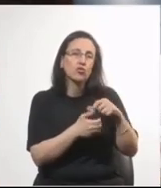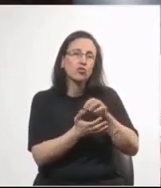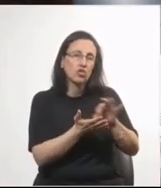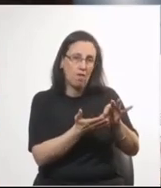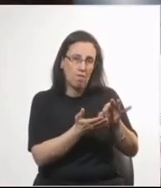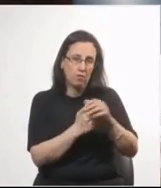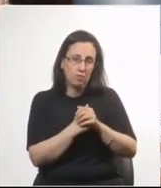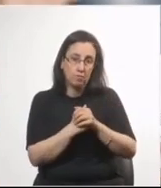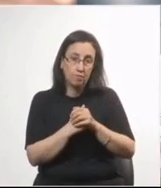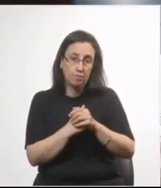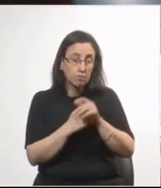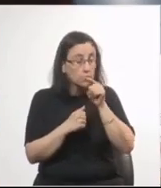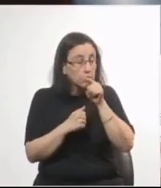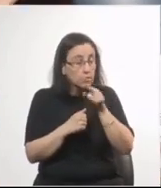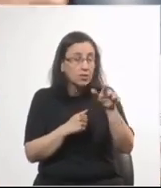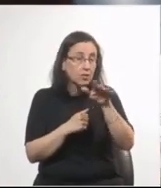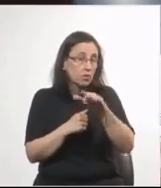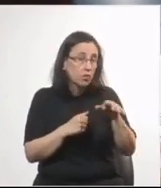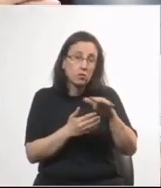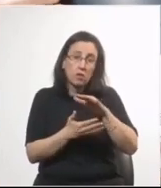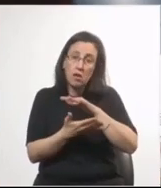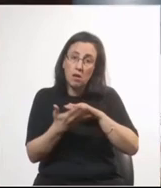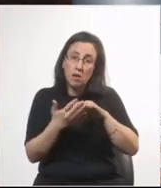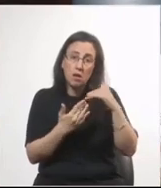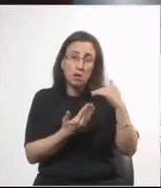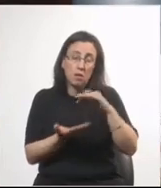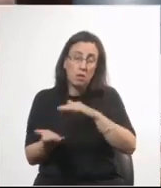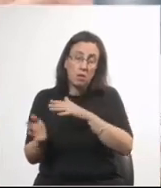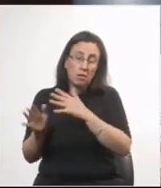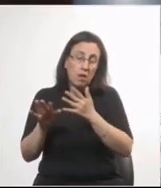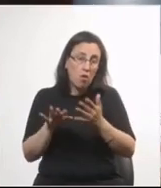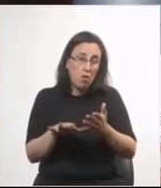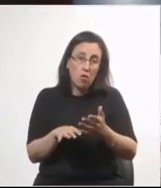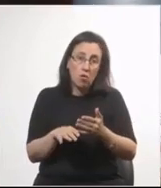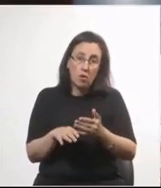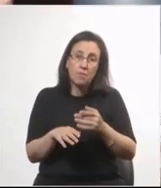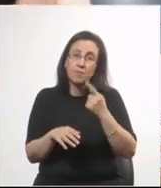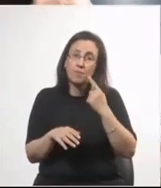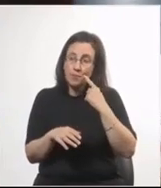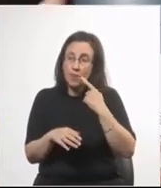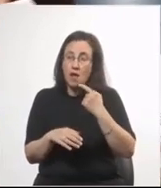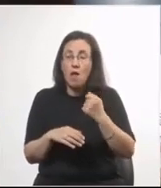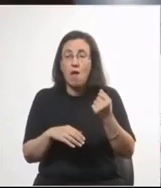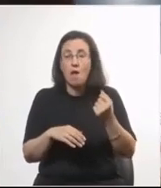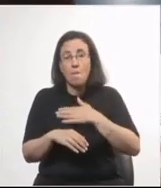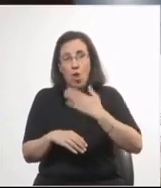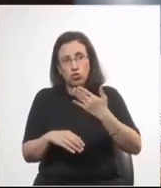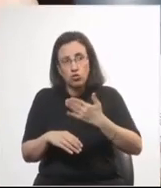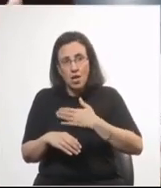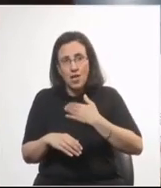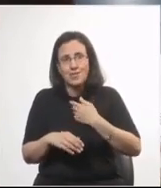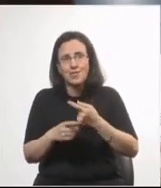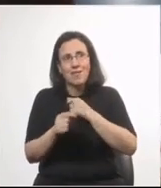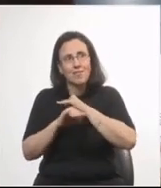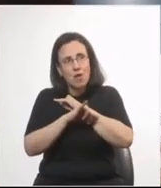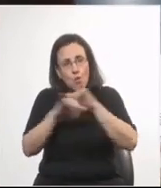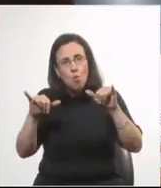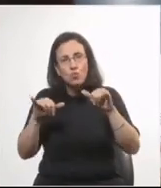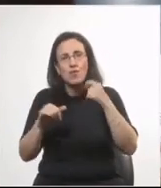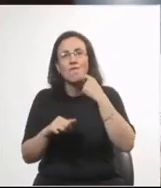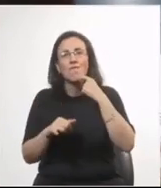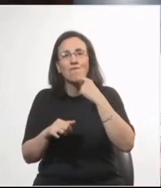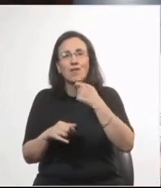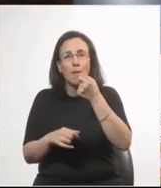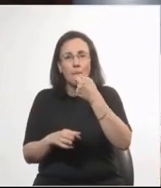años con las múltiples denuncias que creo que hemos recibido todos de falta de medicamentos en hospitales y policlínicas dependientes